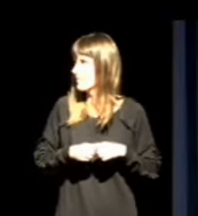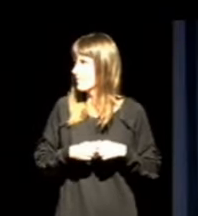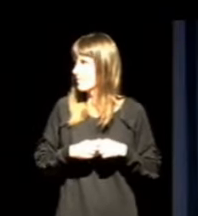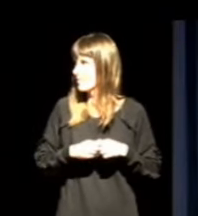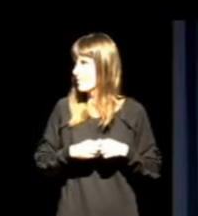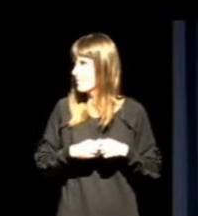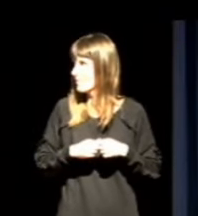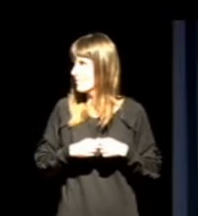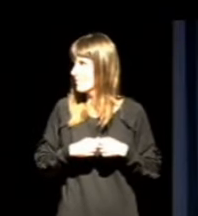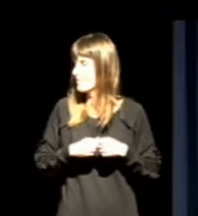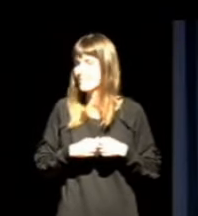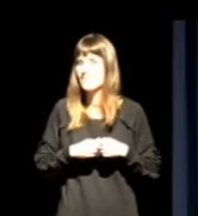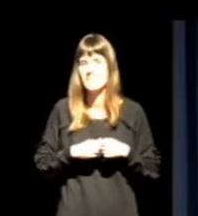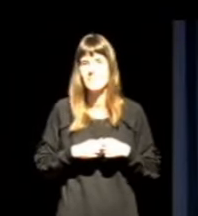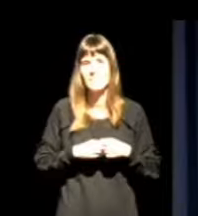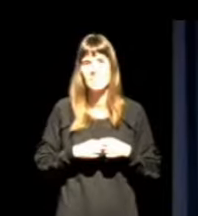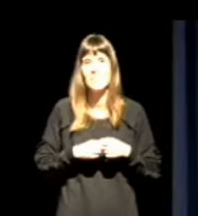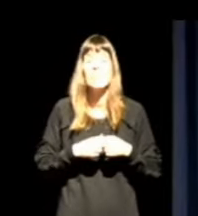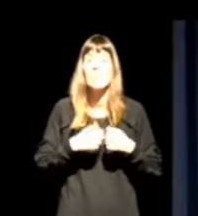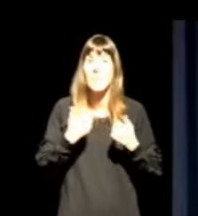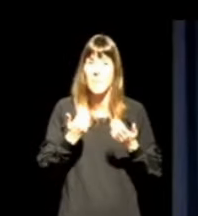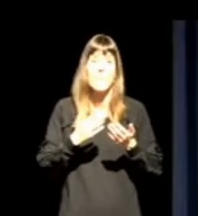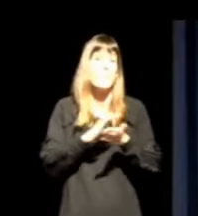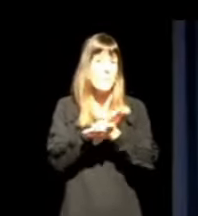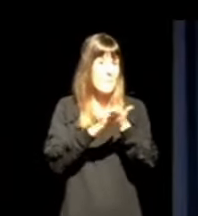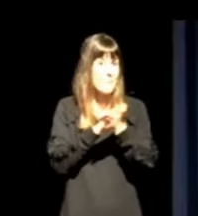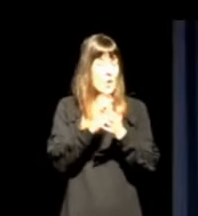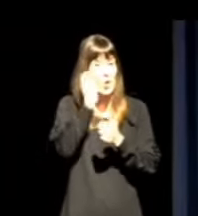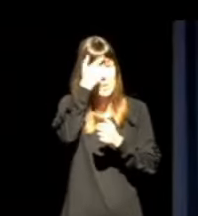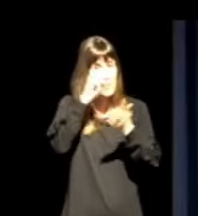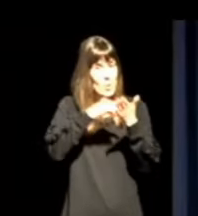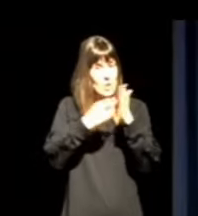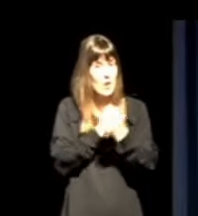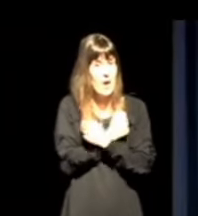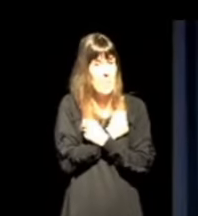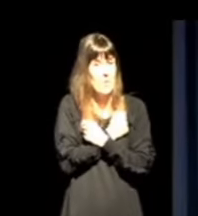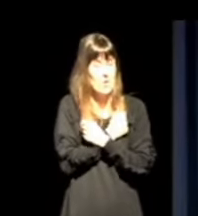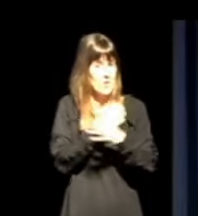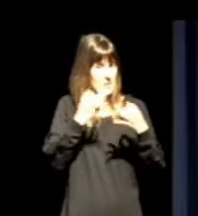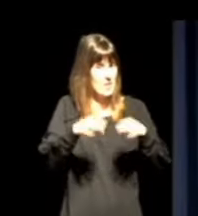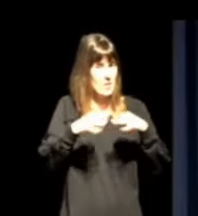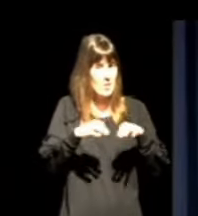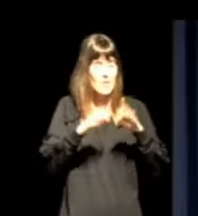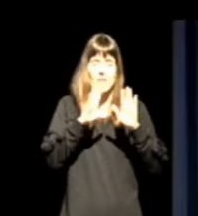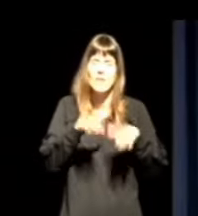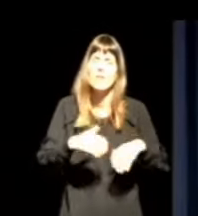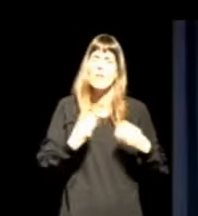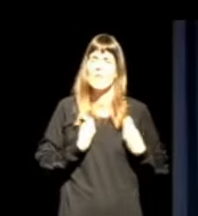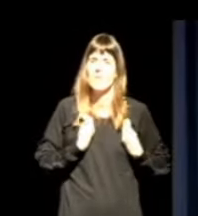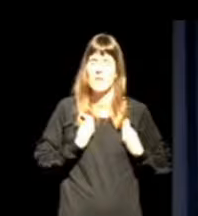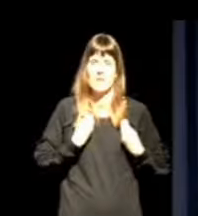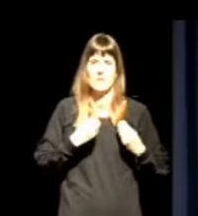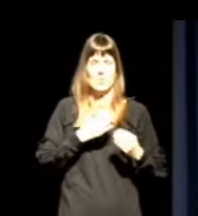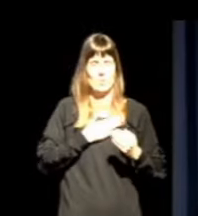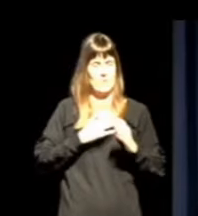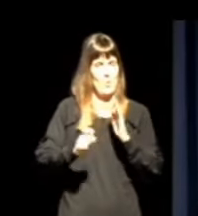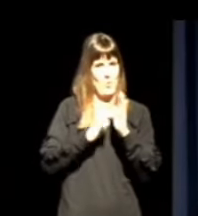Cuando orientamos nuestra vida hacia pequeños proyectos amorosos, pues es porque queremos hacer de nuestra vida un proyecto de buen